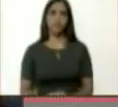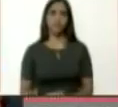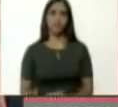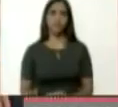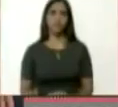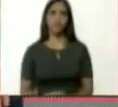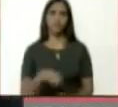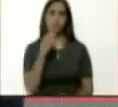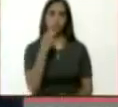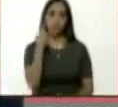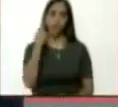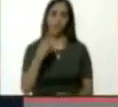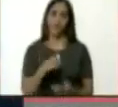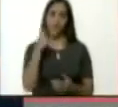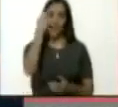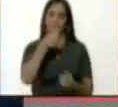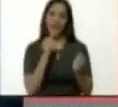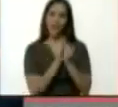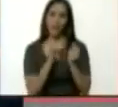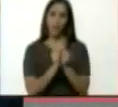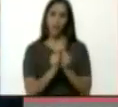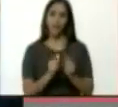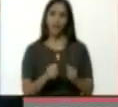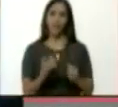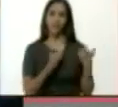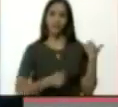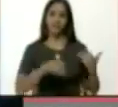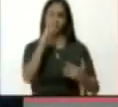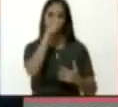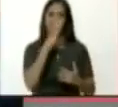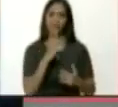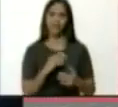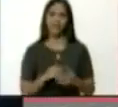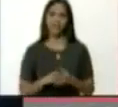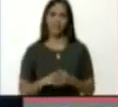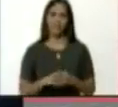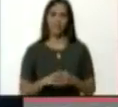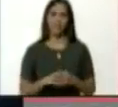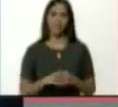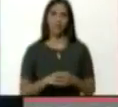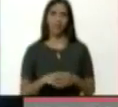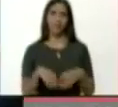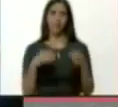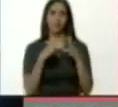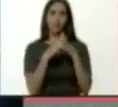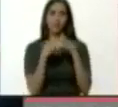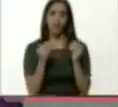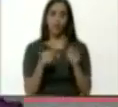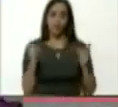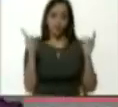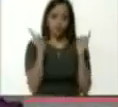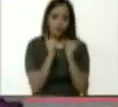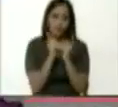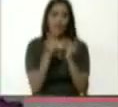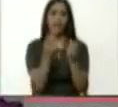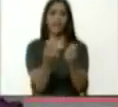Bueno, vemos el descaro del presidente de Brasil, Jair Bolsonaro, que todo se simplifica a dinero,